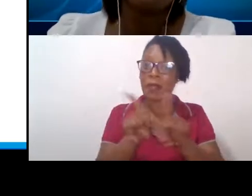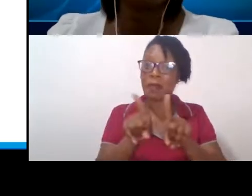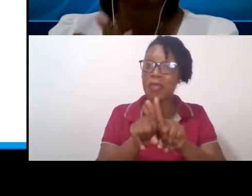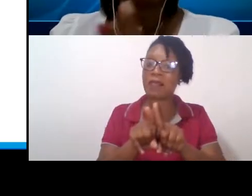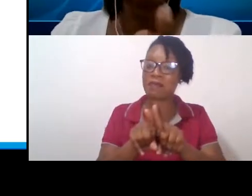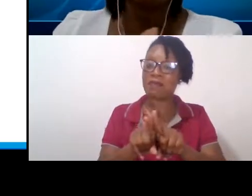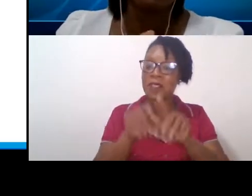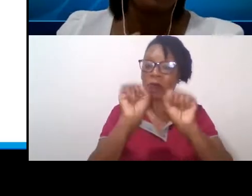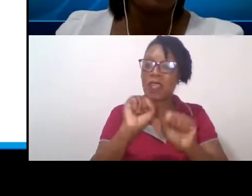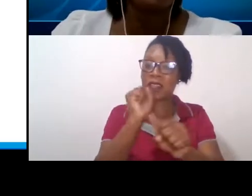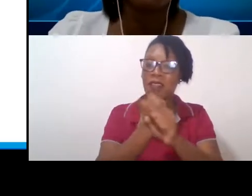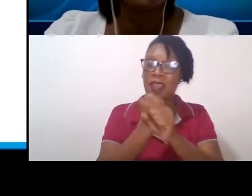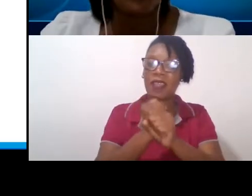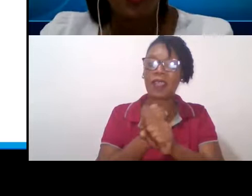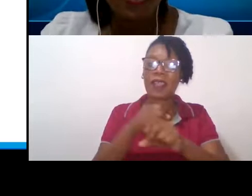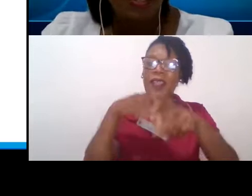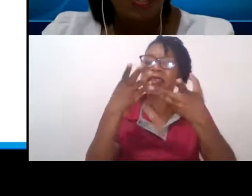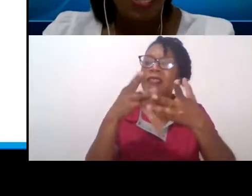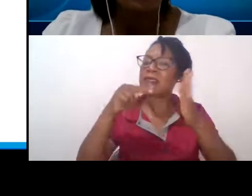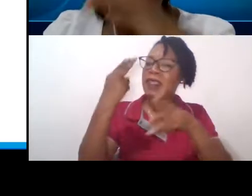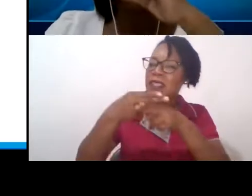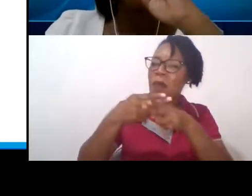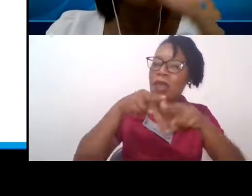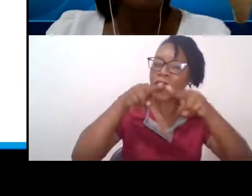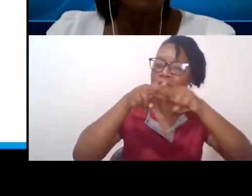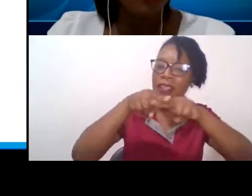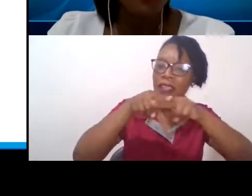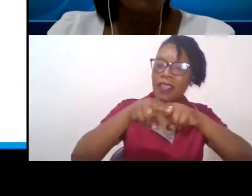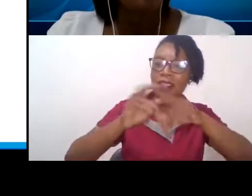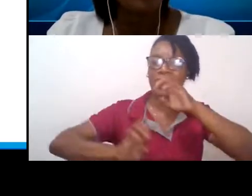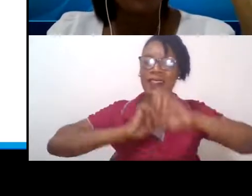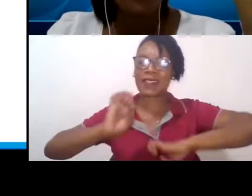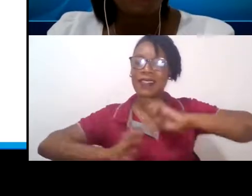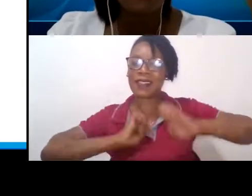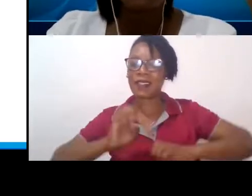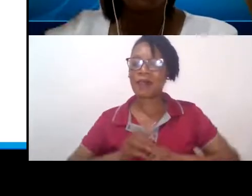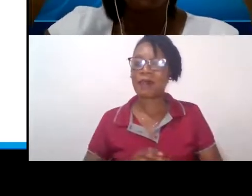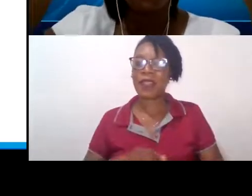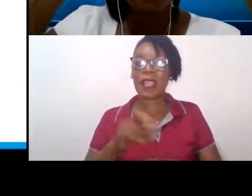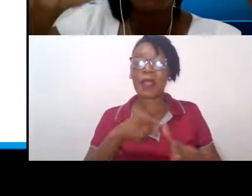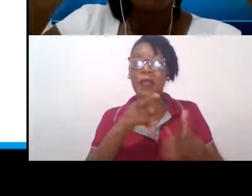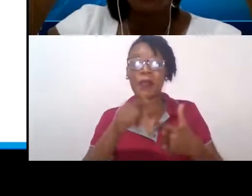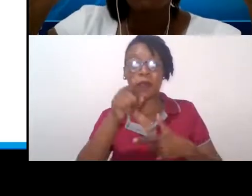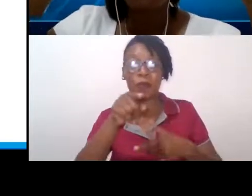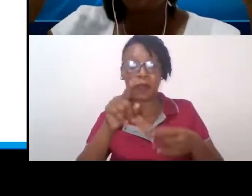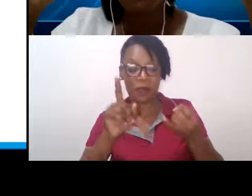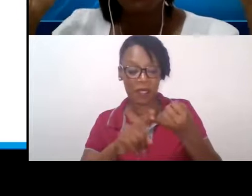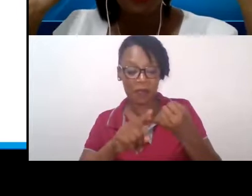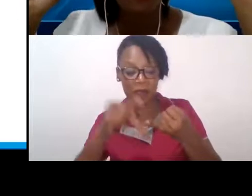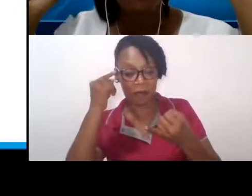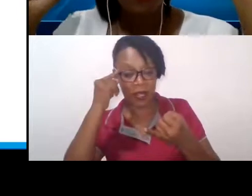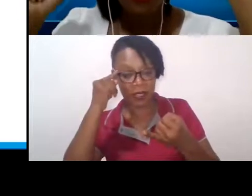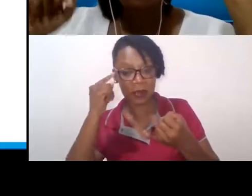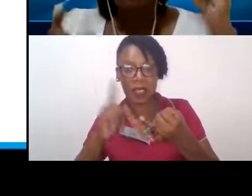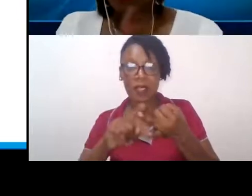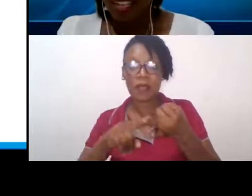lo que conocemos como el tren de las emociones. Aquí es donde vemos una situación, utilizamos el pensamiento, la emoción, la acción y el